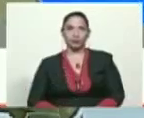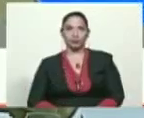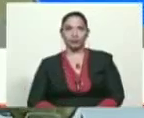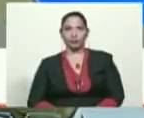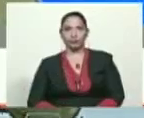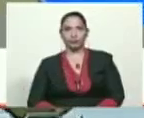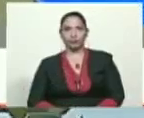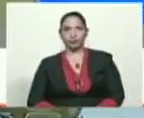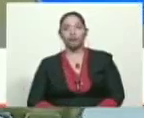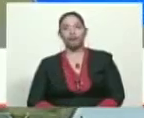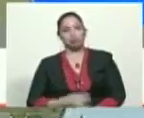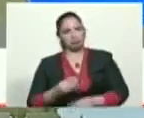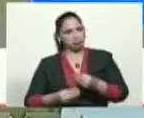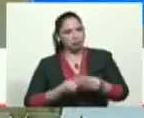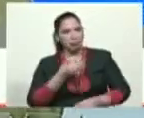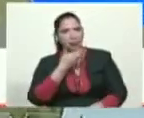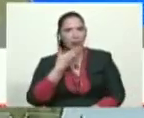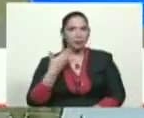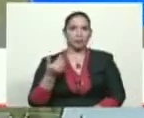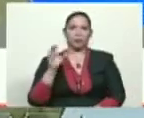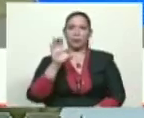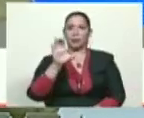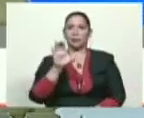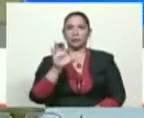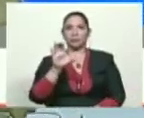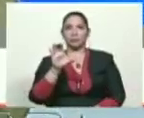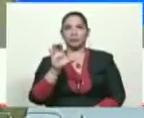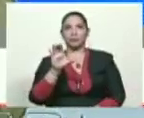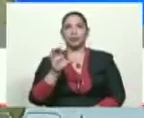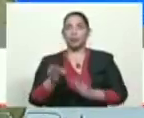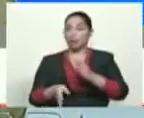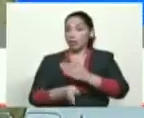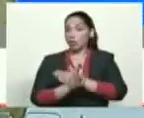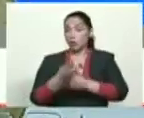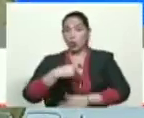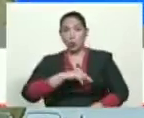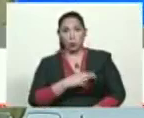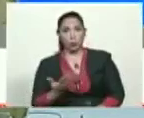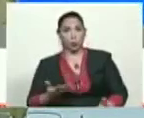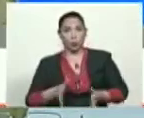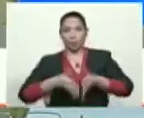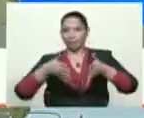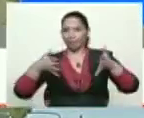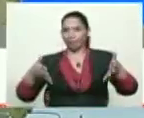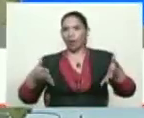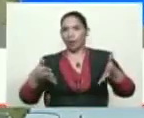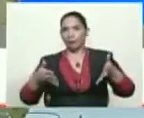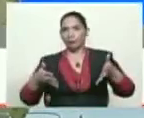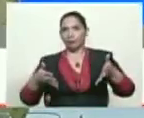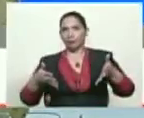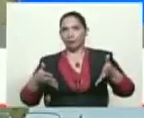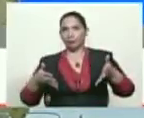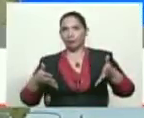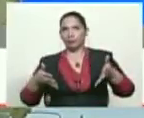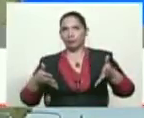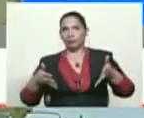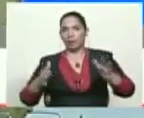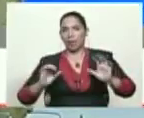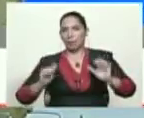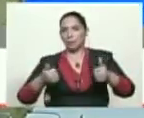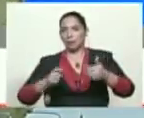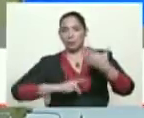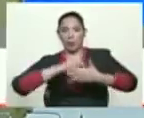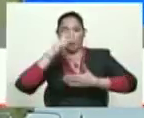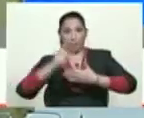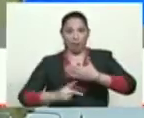para ir haciendo un país mejor y nosotros tuvimos un gran éxito en el arranque del plan